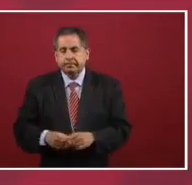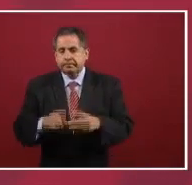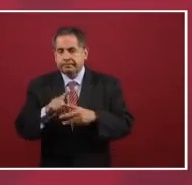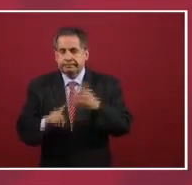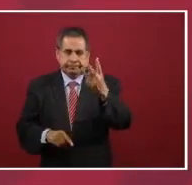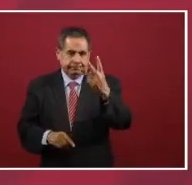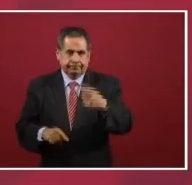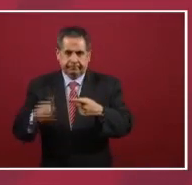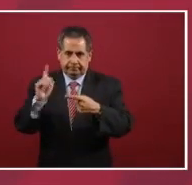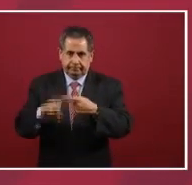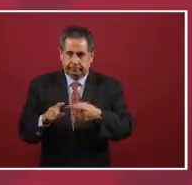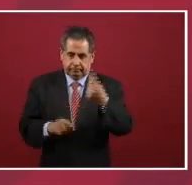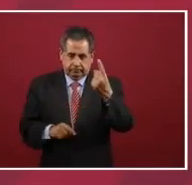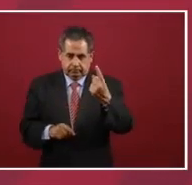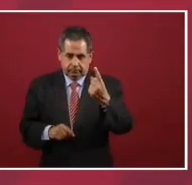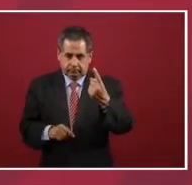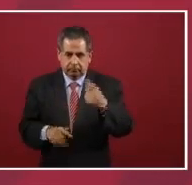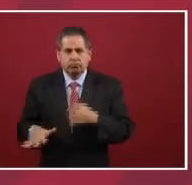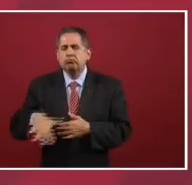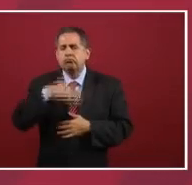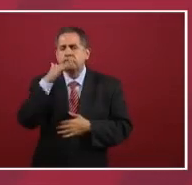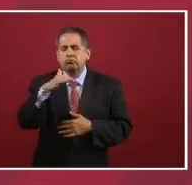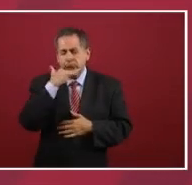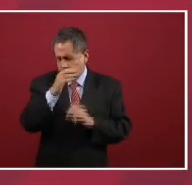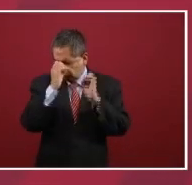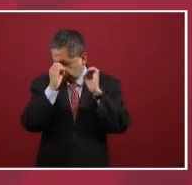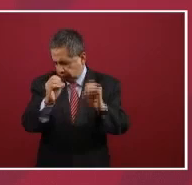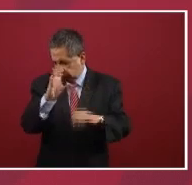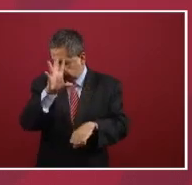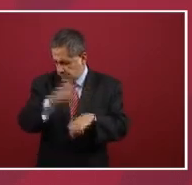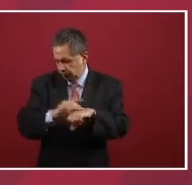Uno, cero corrupción.